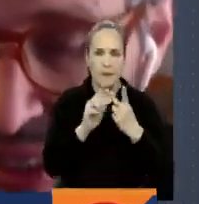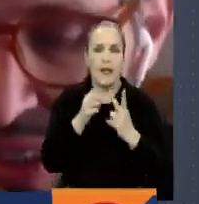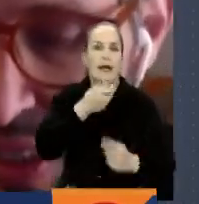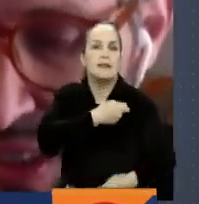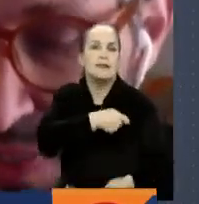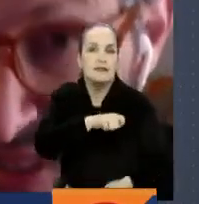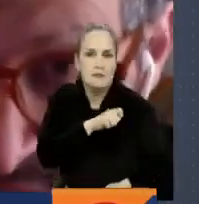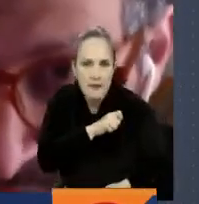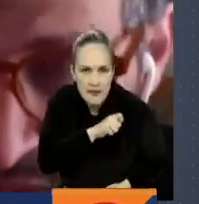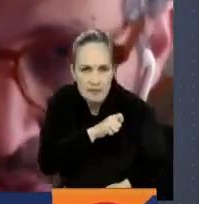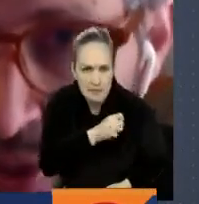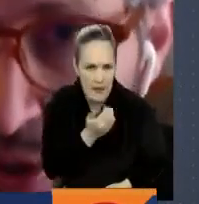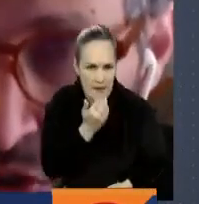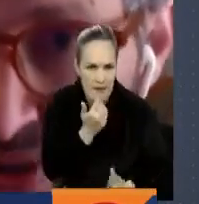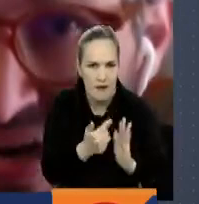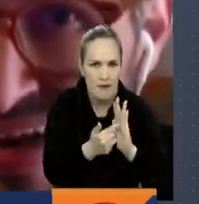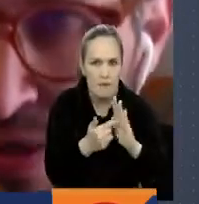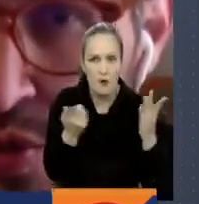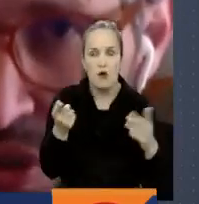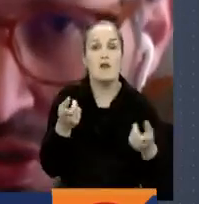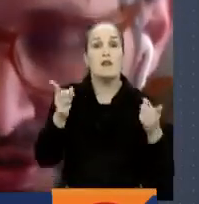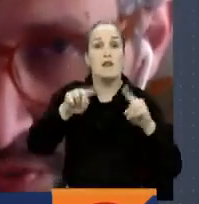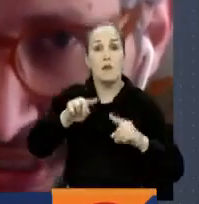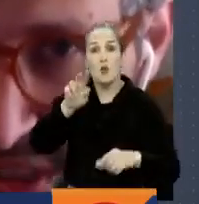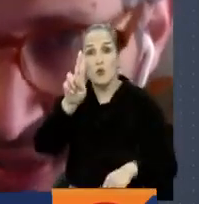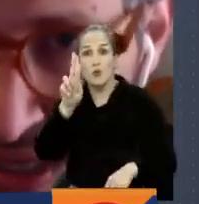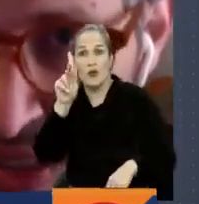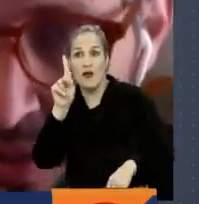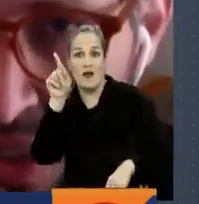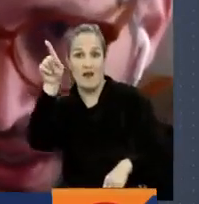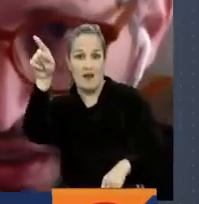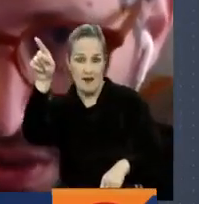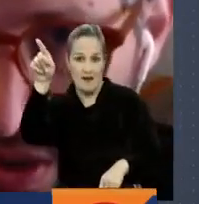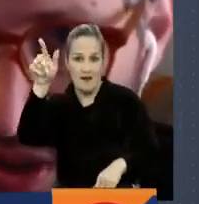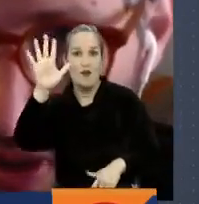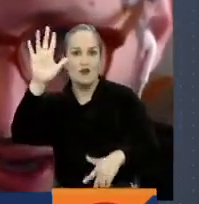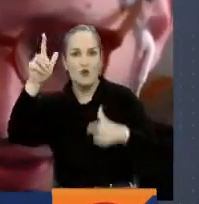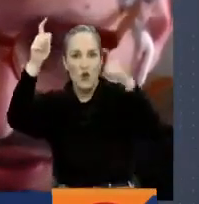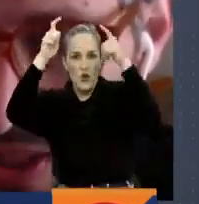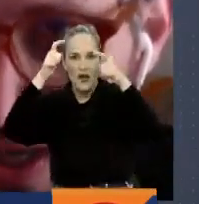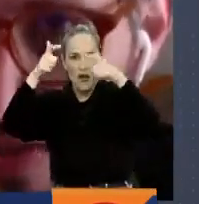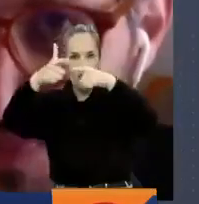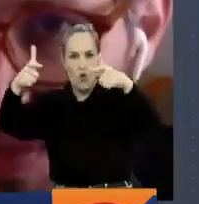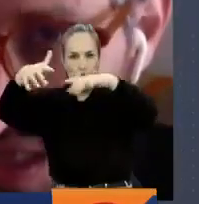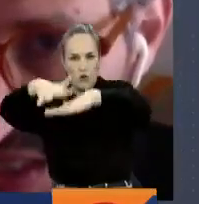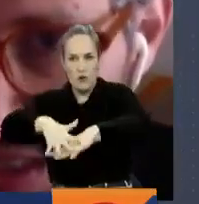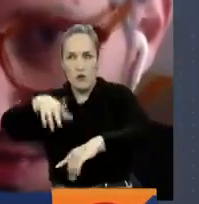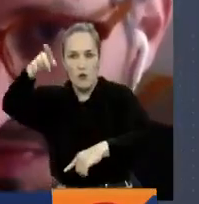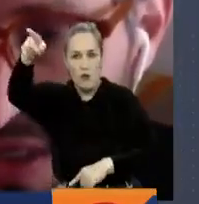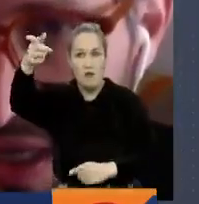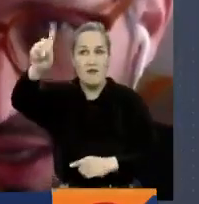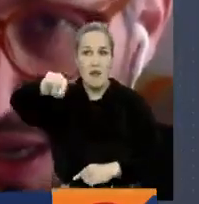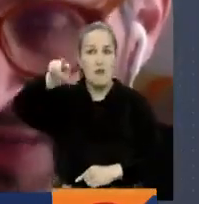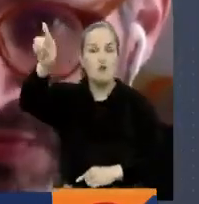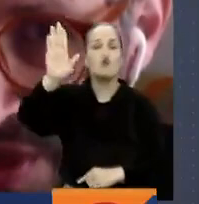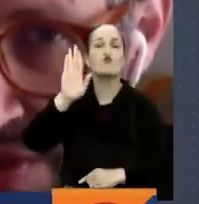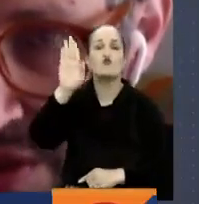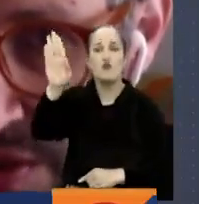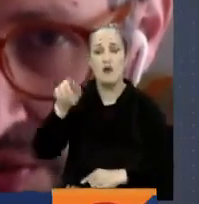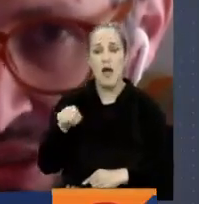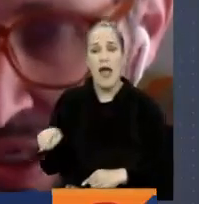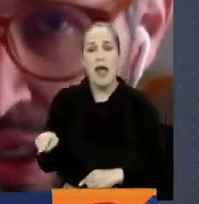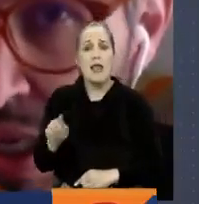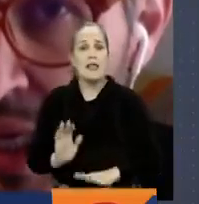España eh pensemos por ejemplo Incluso en el Reino Unido que es un país que también ha tenido una tradición neoliberal entonces Esta desconfianza la